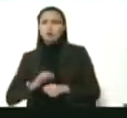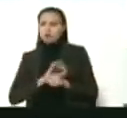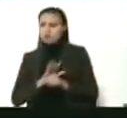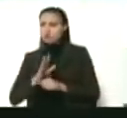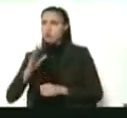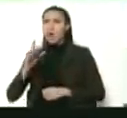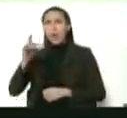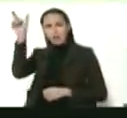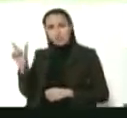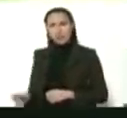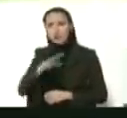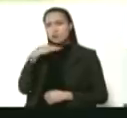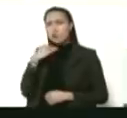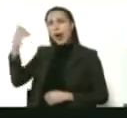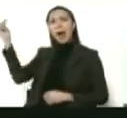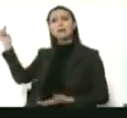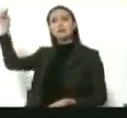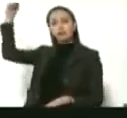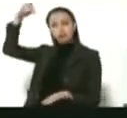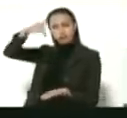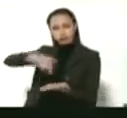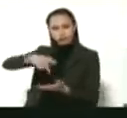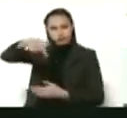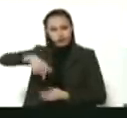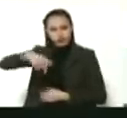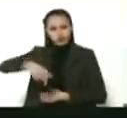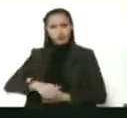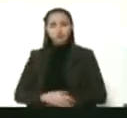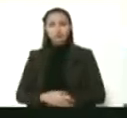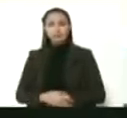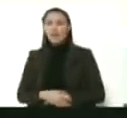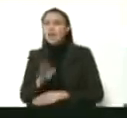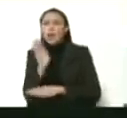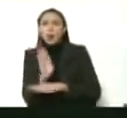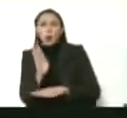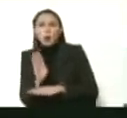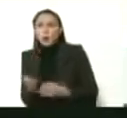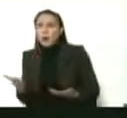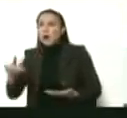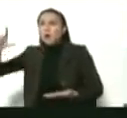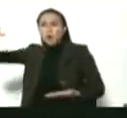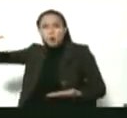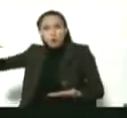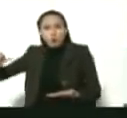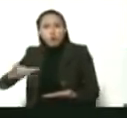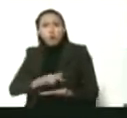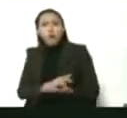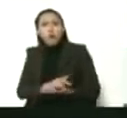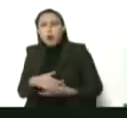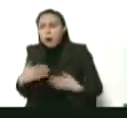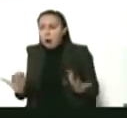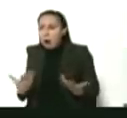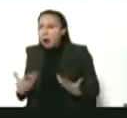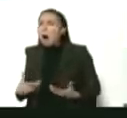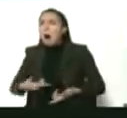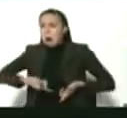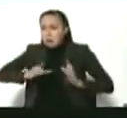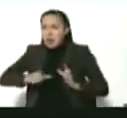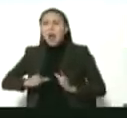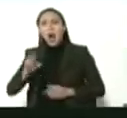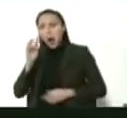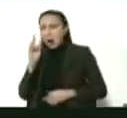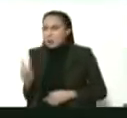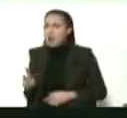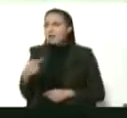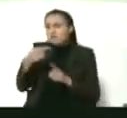Venezuela. Los protocolos de cuidados en los aeropuertos, bueno, permitieron detectar los primeros